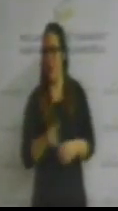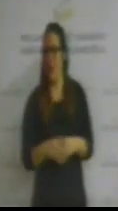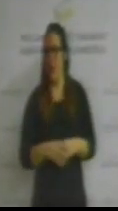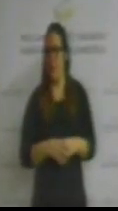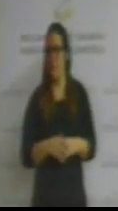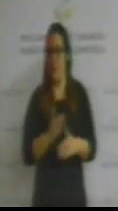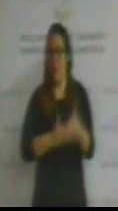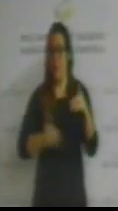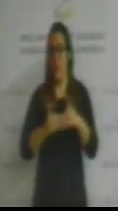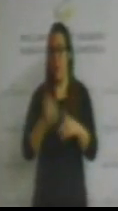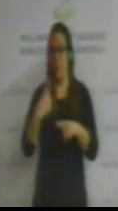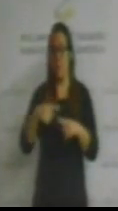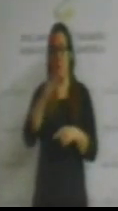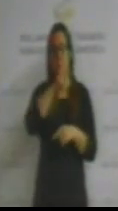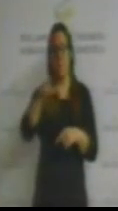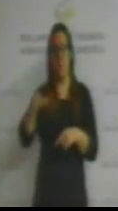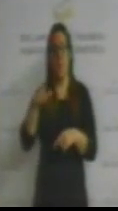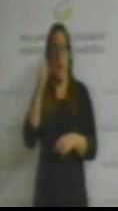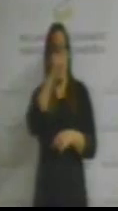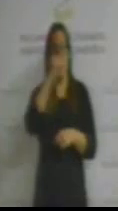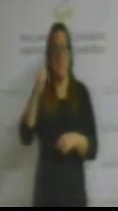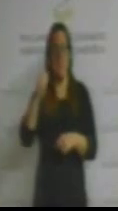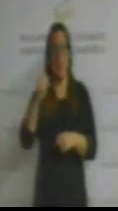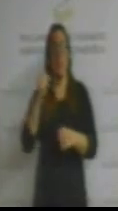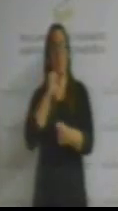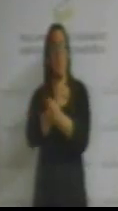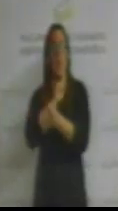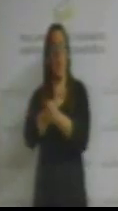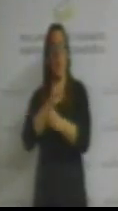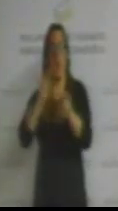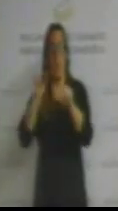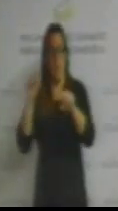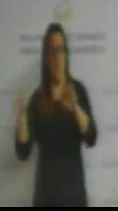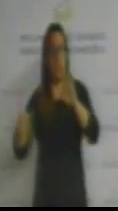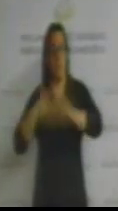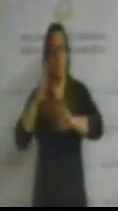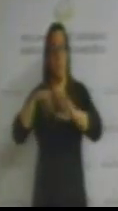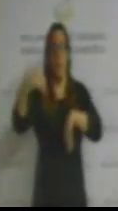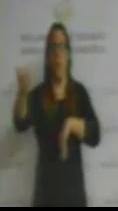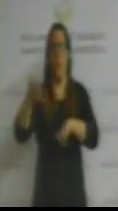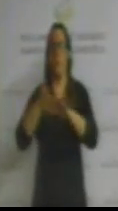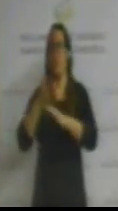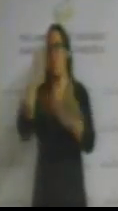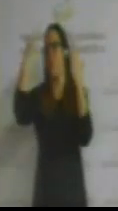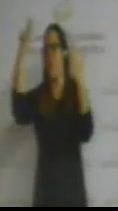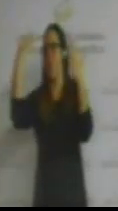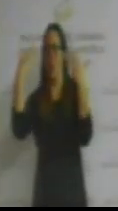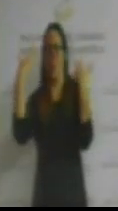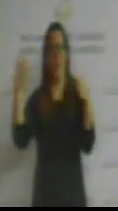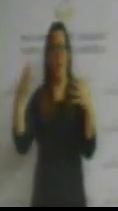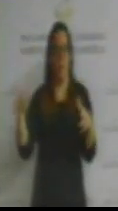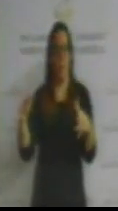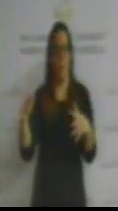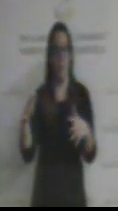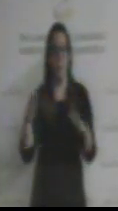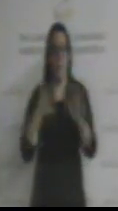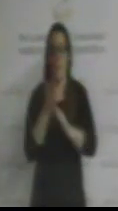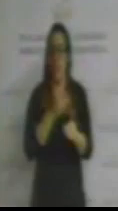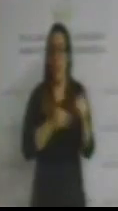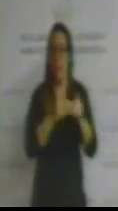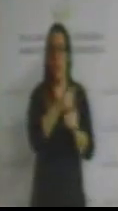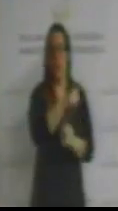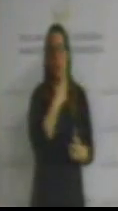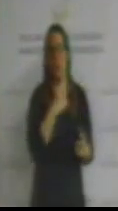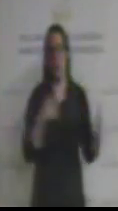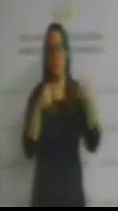héroes a los asesinos cuando salen de la cárcel. Y EH Bildu hoy es su socio prioritario, señora Marcos. ¿Cómo van a estar